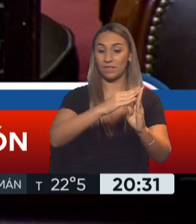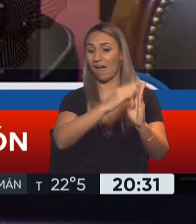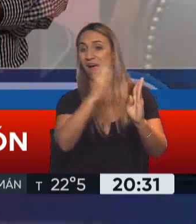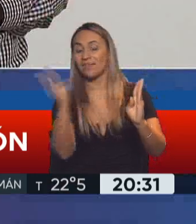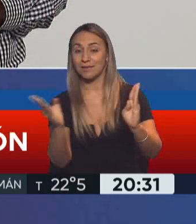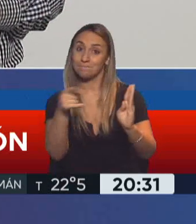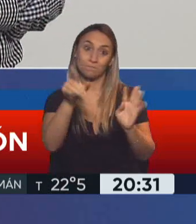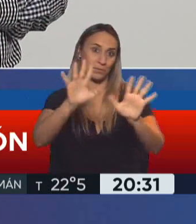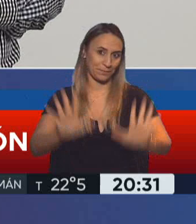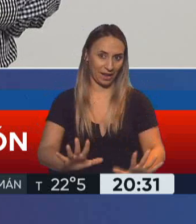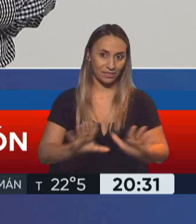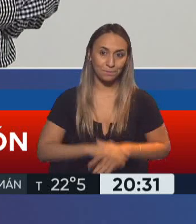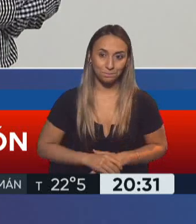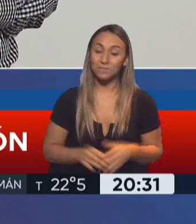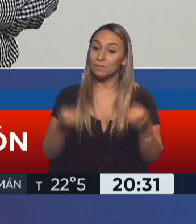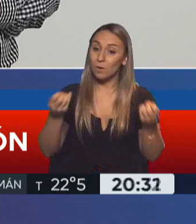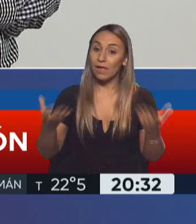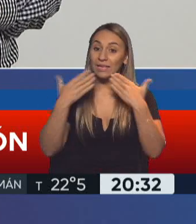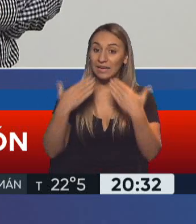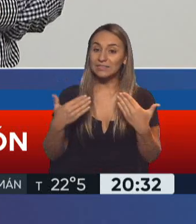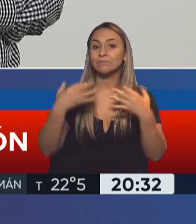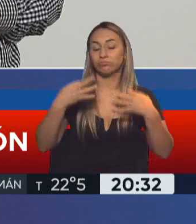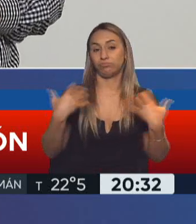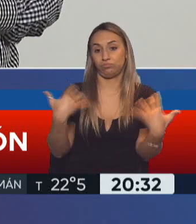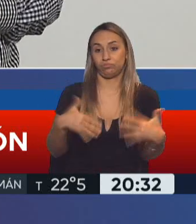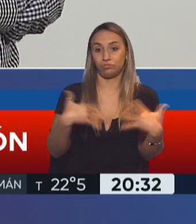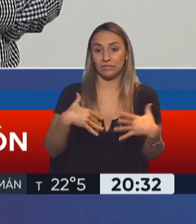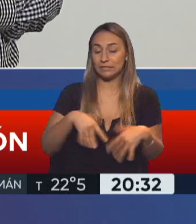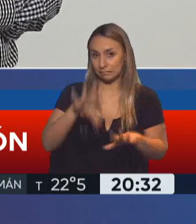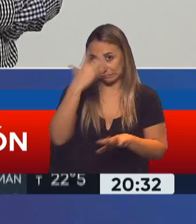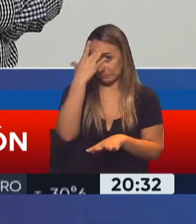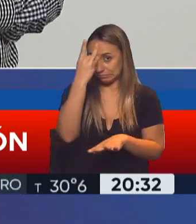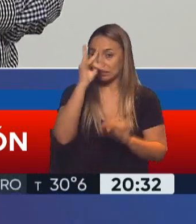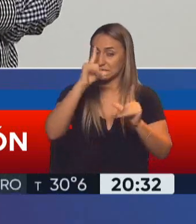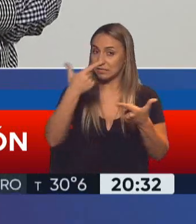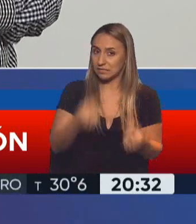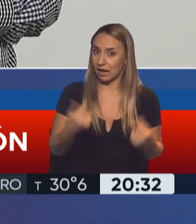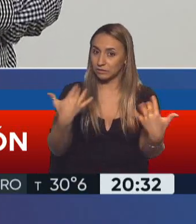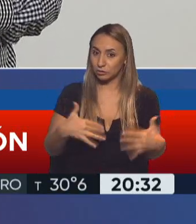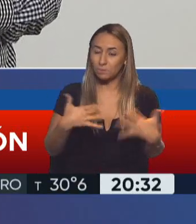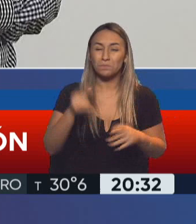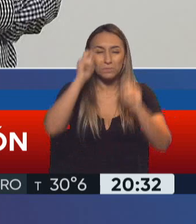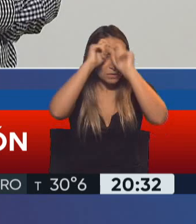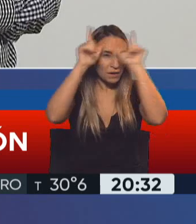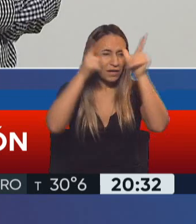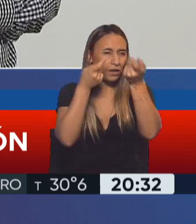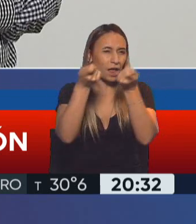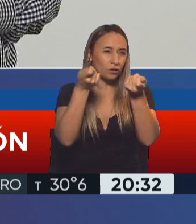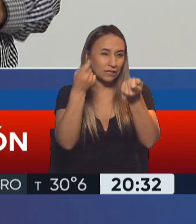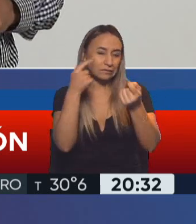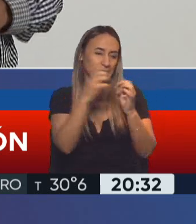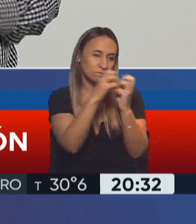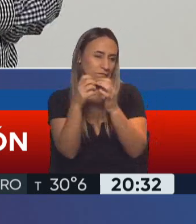muy bien en la feria ahora se hace y será maratónica intensa y claro me imagino las negociaciones además hasta ahora para conseguir